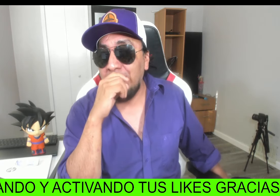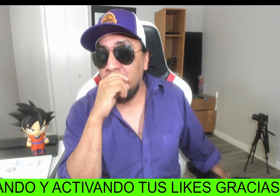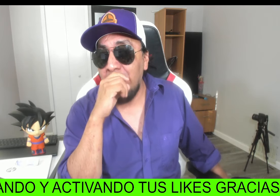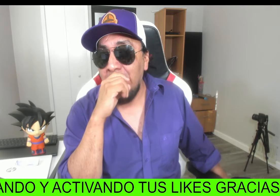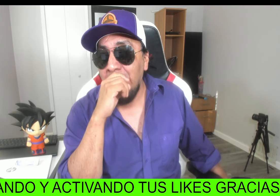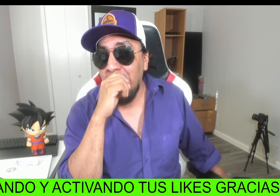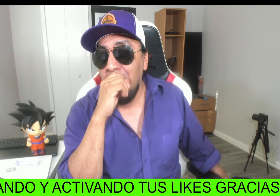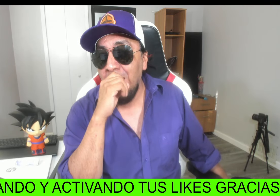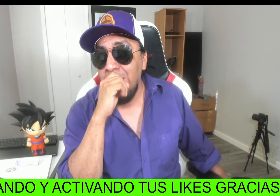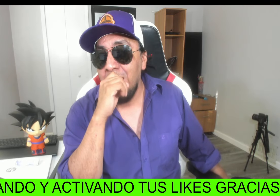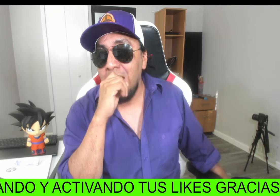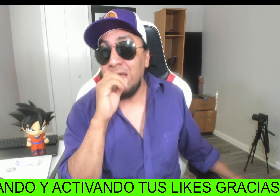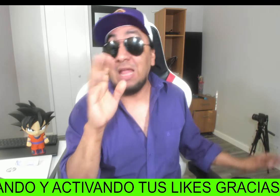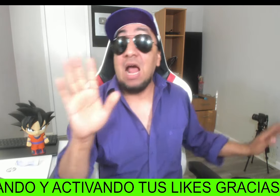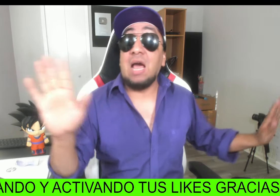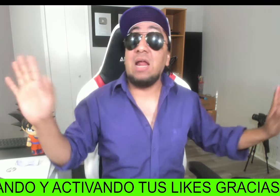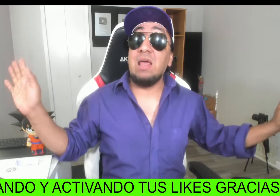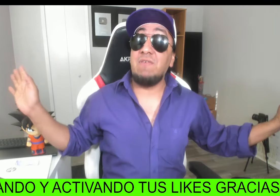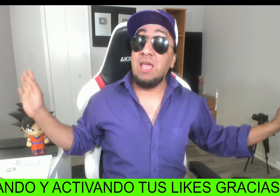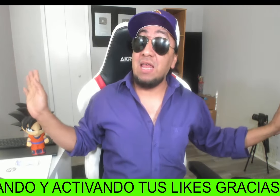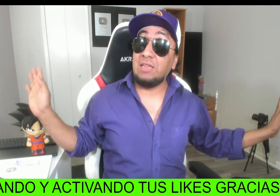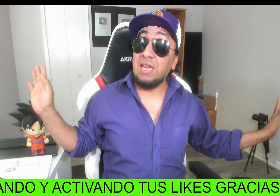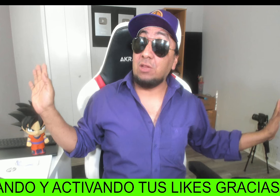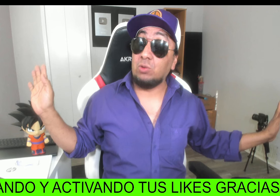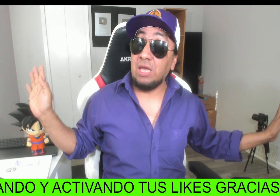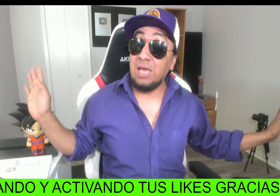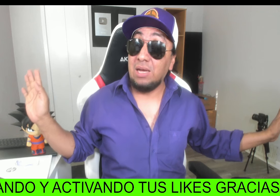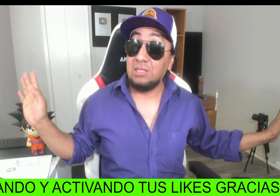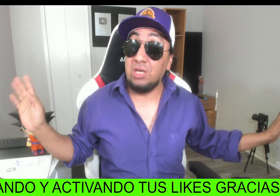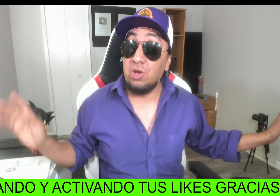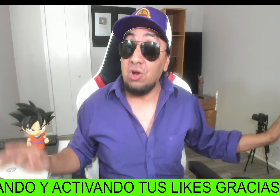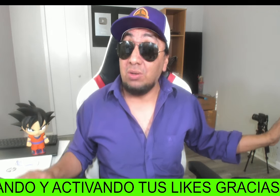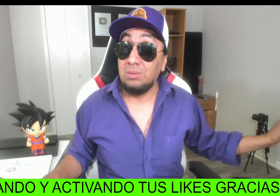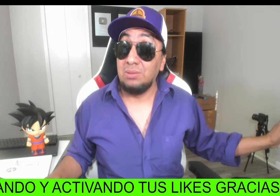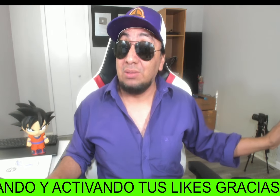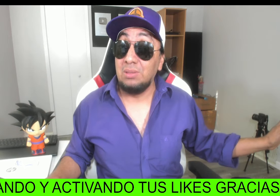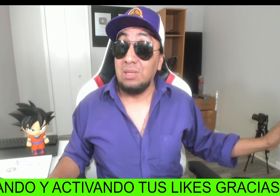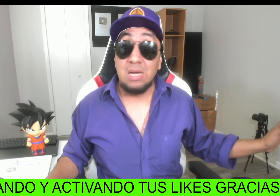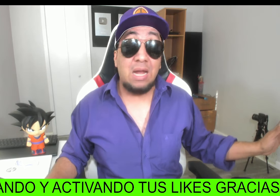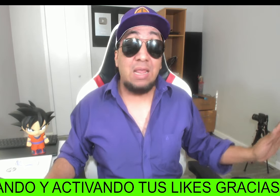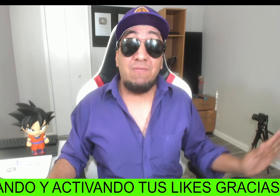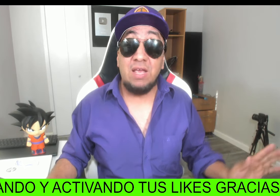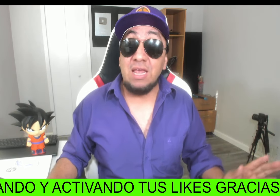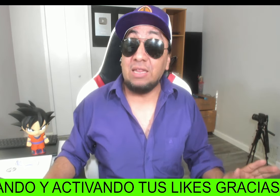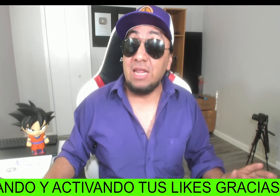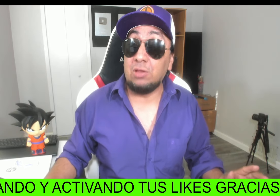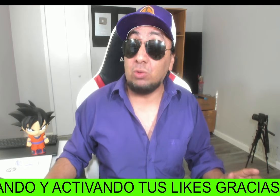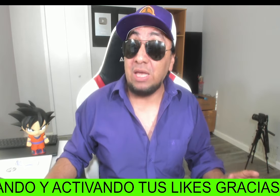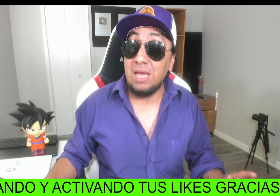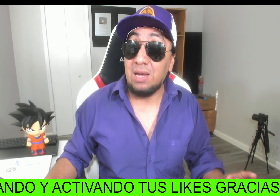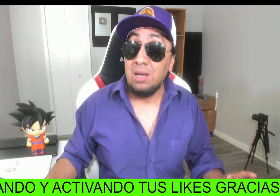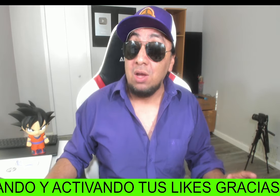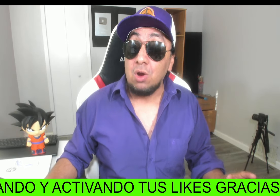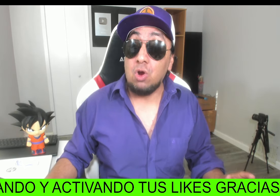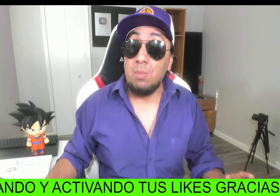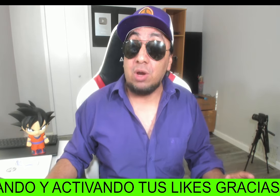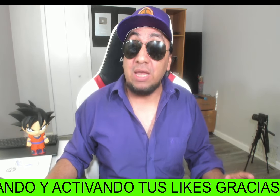las vestiduras. Hasta la cara de afligida tenía tu tía, ¿sí o no? Cara de afligida tenía tu